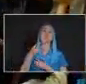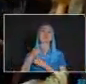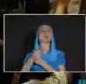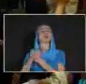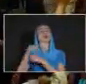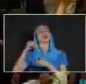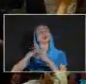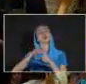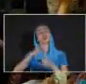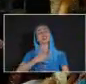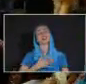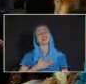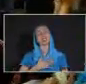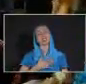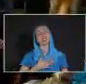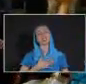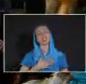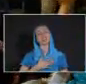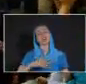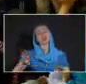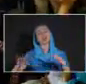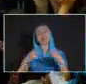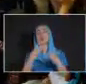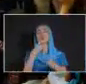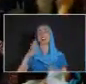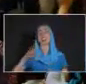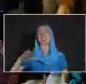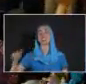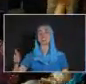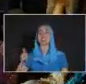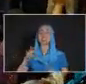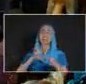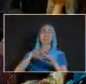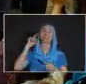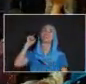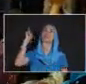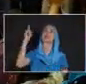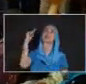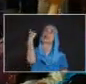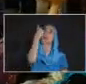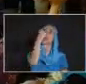guárdame como a la niña de tus ojos.